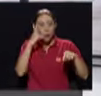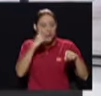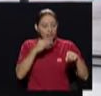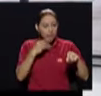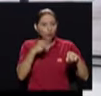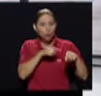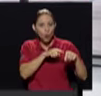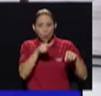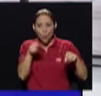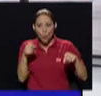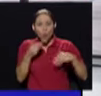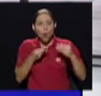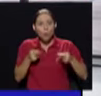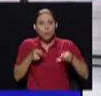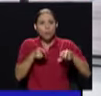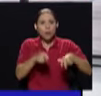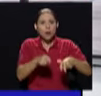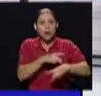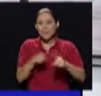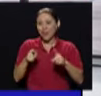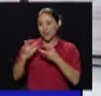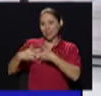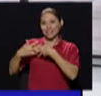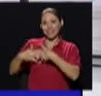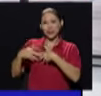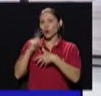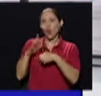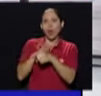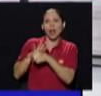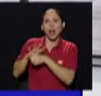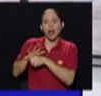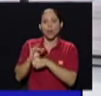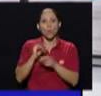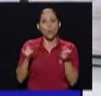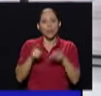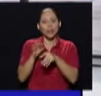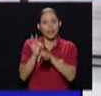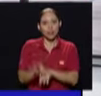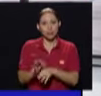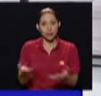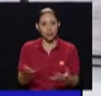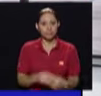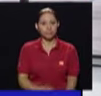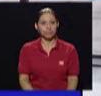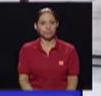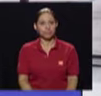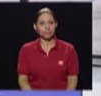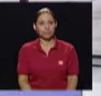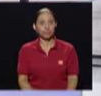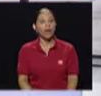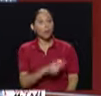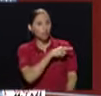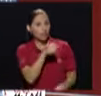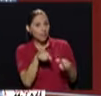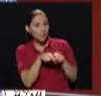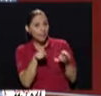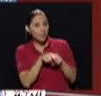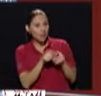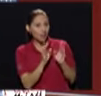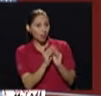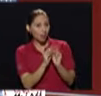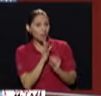la evolución del sismo sin que la estación se saturara como ocurre con una estación sismológica tradicional. Ahora, ustedes